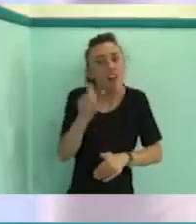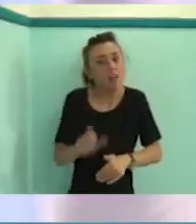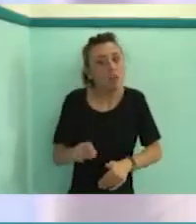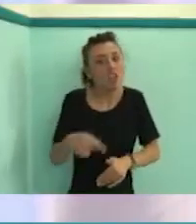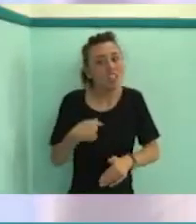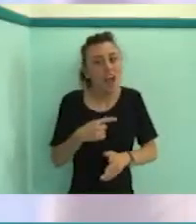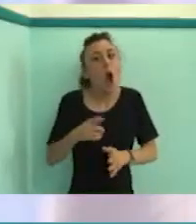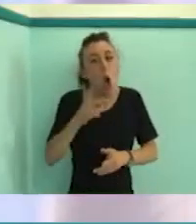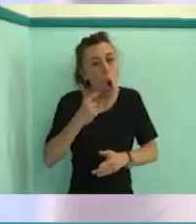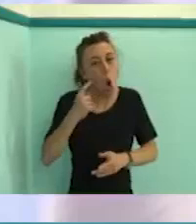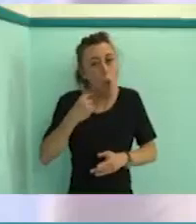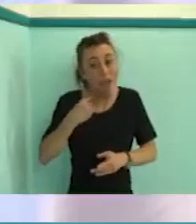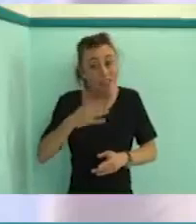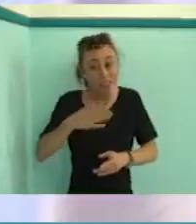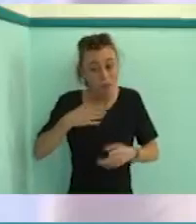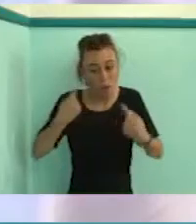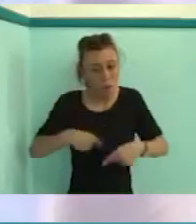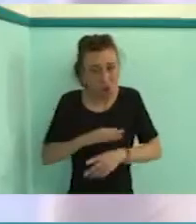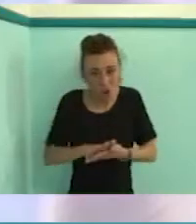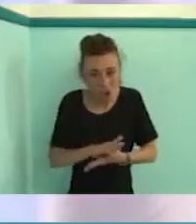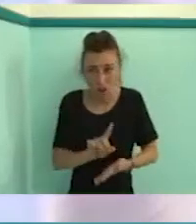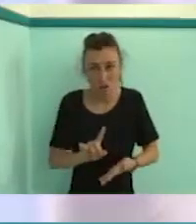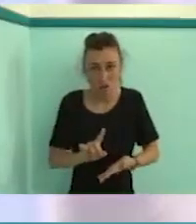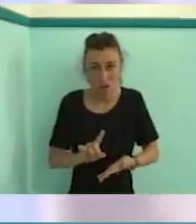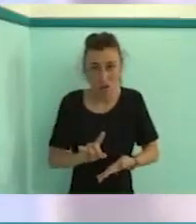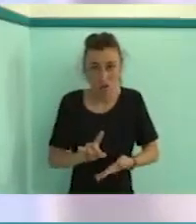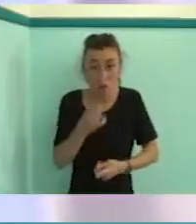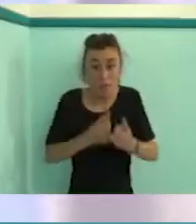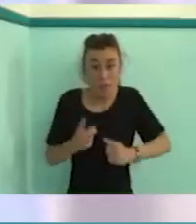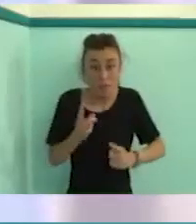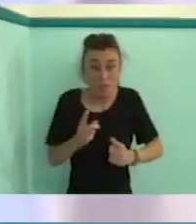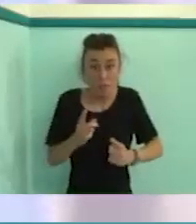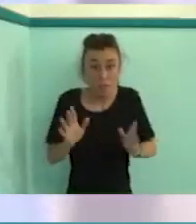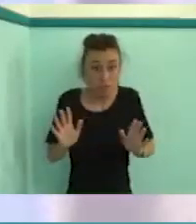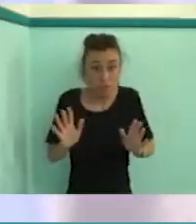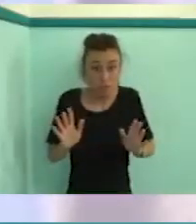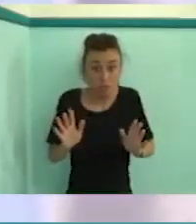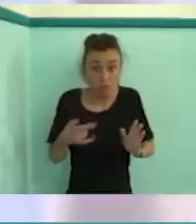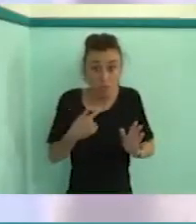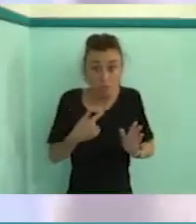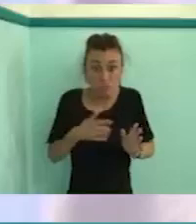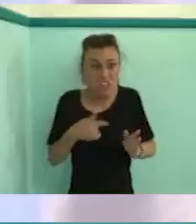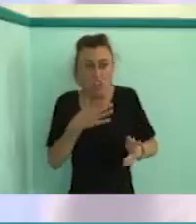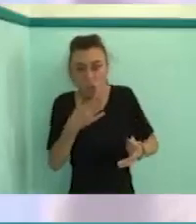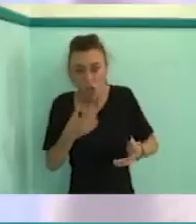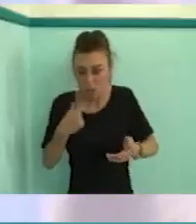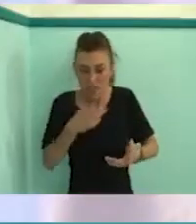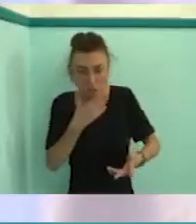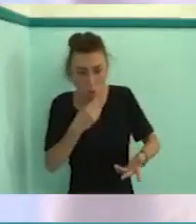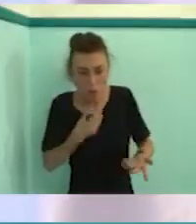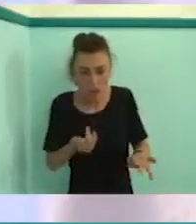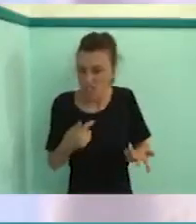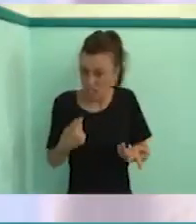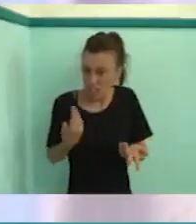de tu cuerpo no se habla si no es positivamente que a veces ni incluso Es que a mí a veces no me apetece ni que me digan que estoy guapa porque a lo mejor yo una defesa y digo para que estoy guapa si estoy